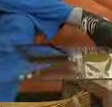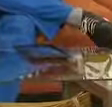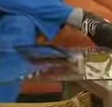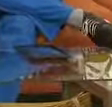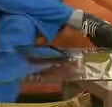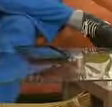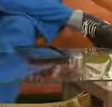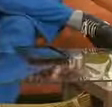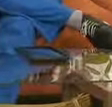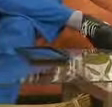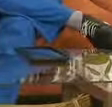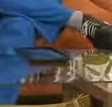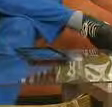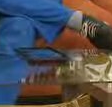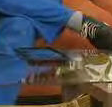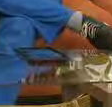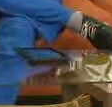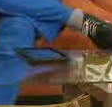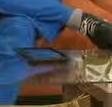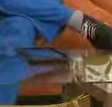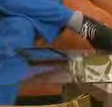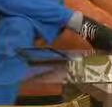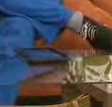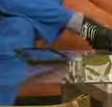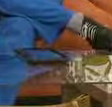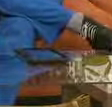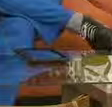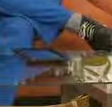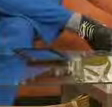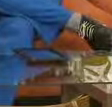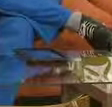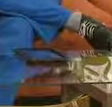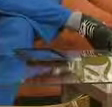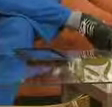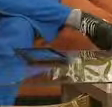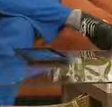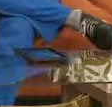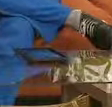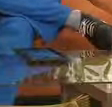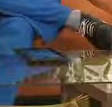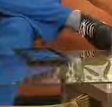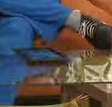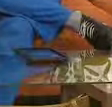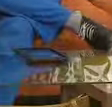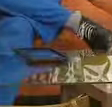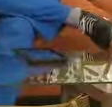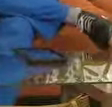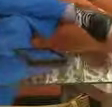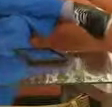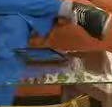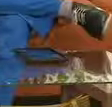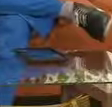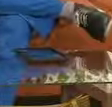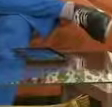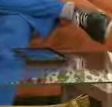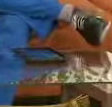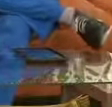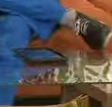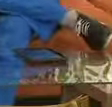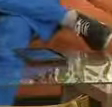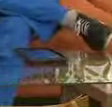cerrar con broche de oro este viernes. Y vamos a hablar con la licenciada Gloria Newell de los problemas de espalda. ¿Qué tal? Que